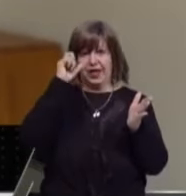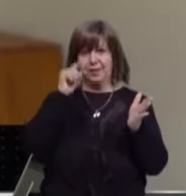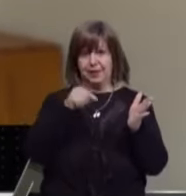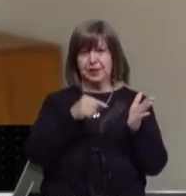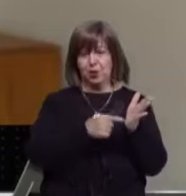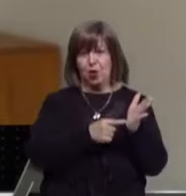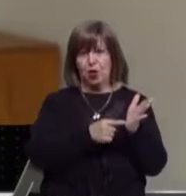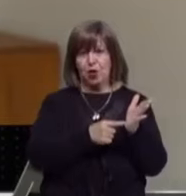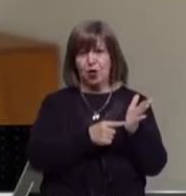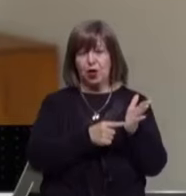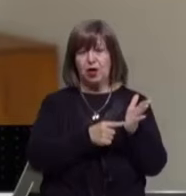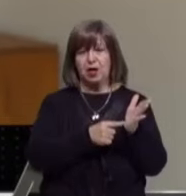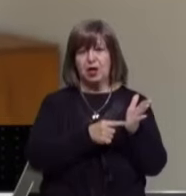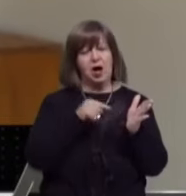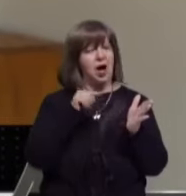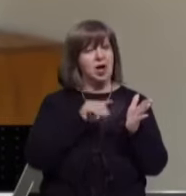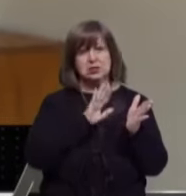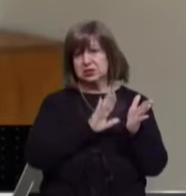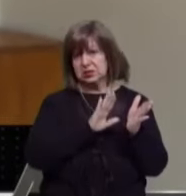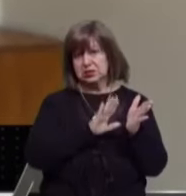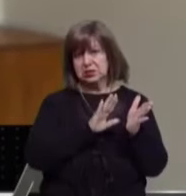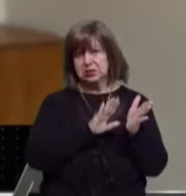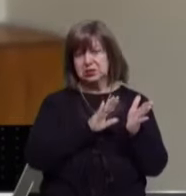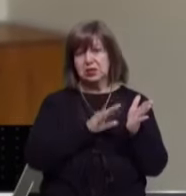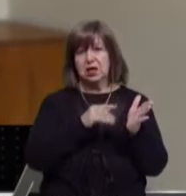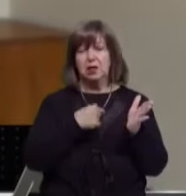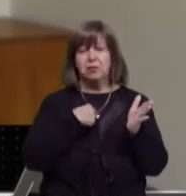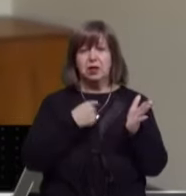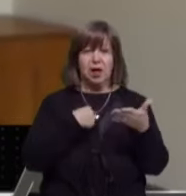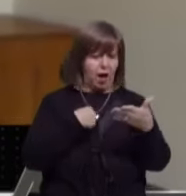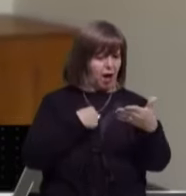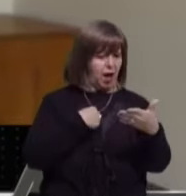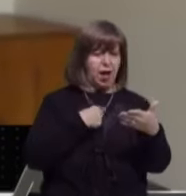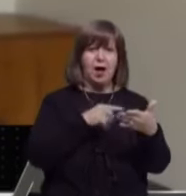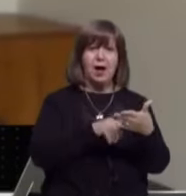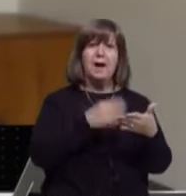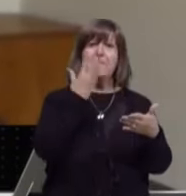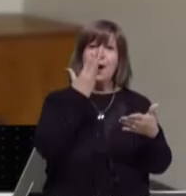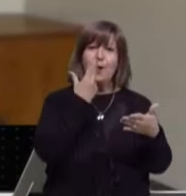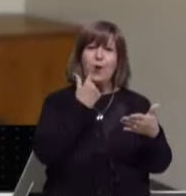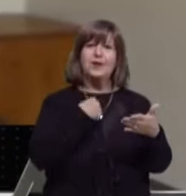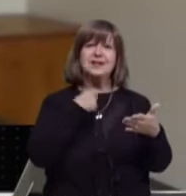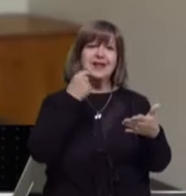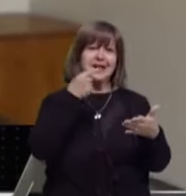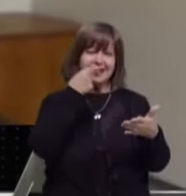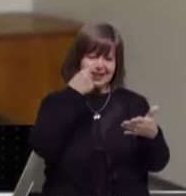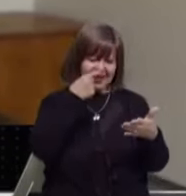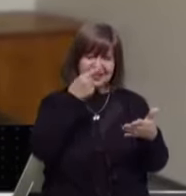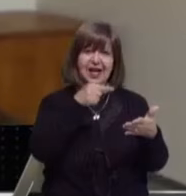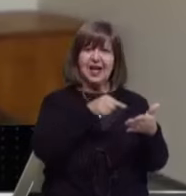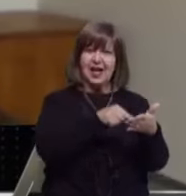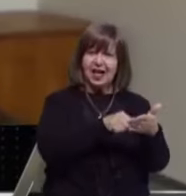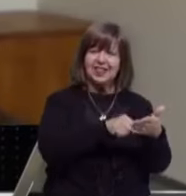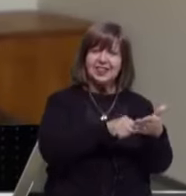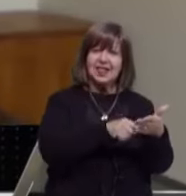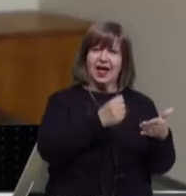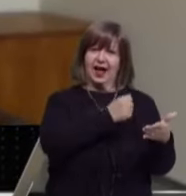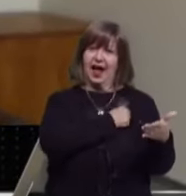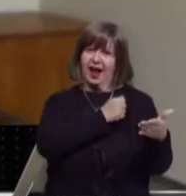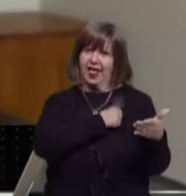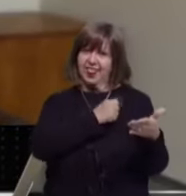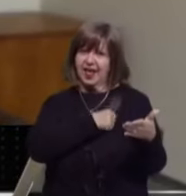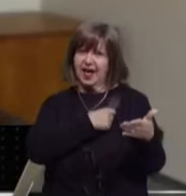Esto concretamente, en general, lo que incitan es a que si yo doy me gusta a